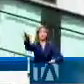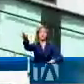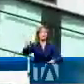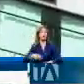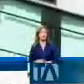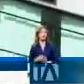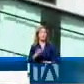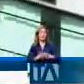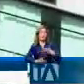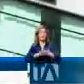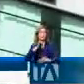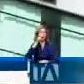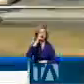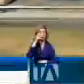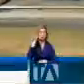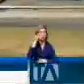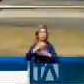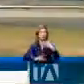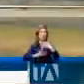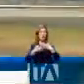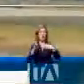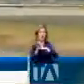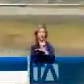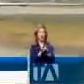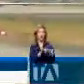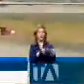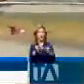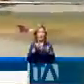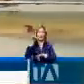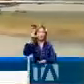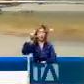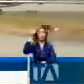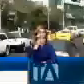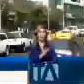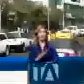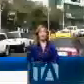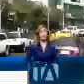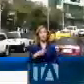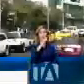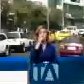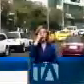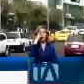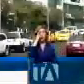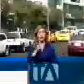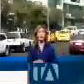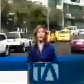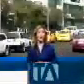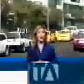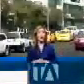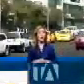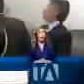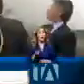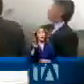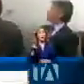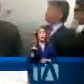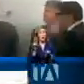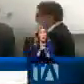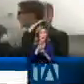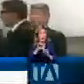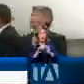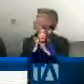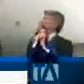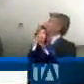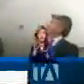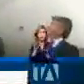cuando entregó documentos a la Contraloría sobre el uso de aviones estatales en la presidencia de Rafael Correa. Ahora la entidad ya tiene un